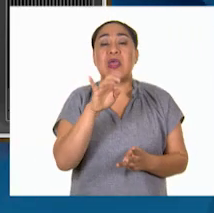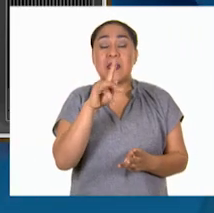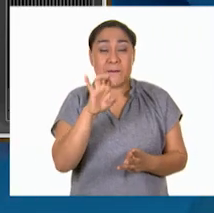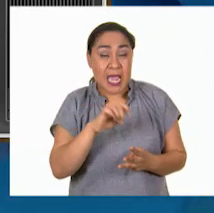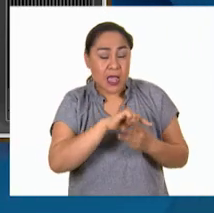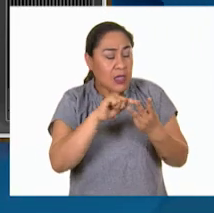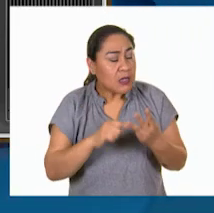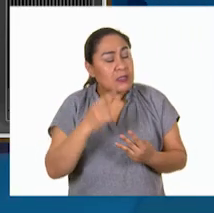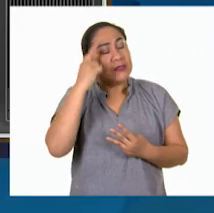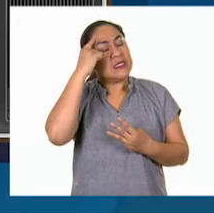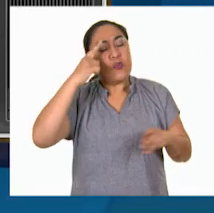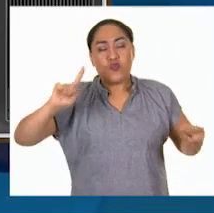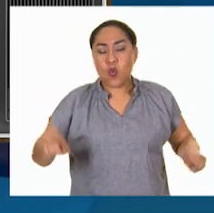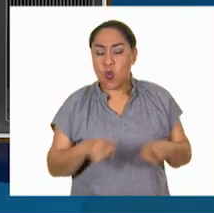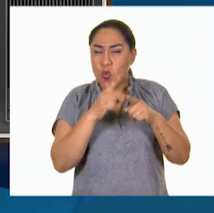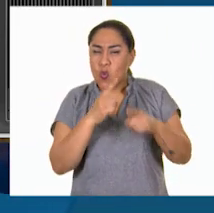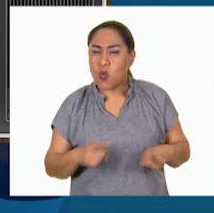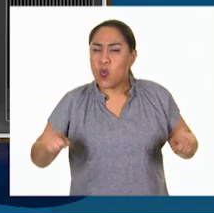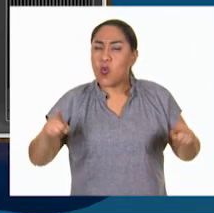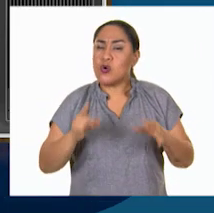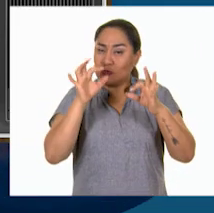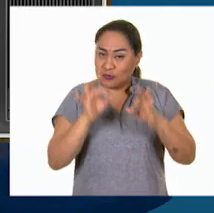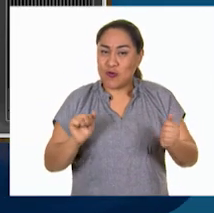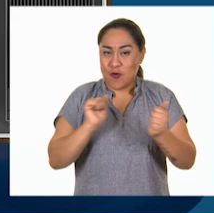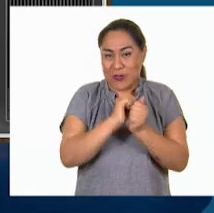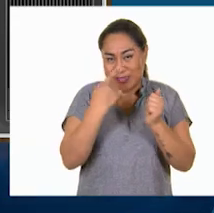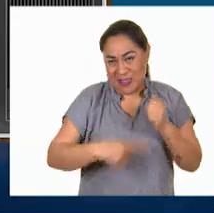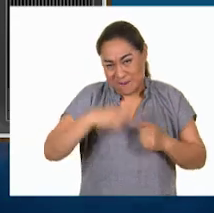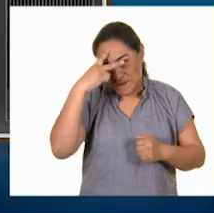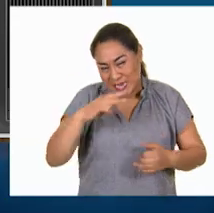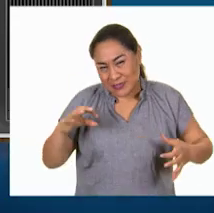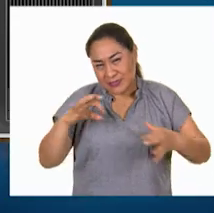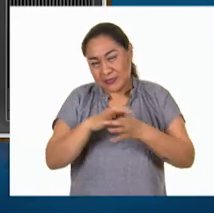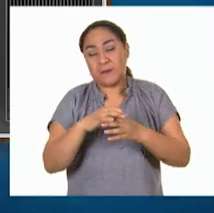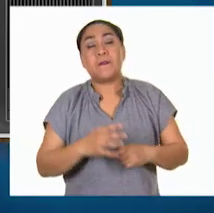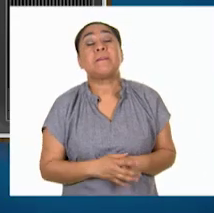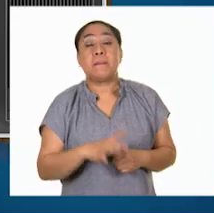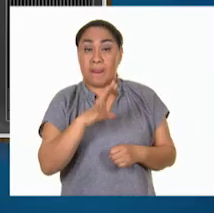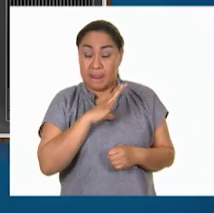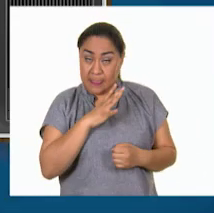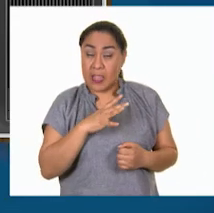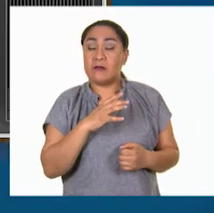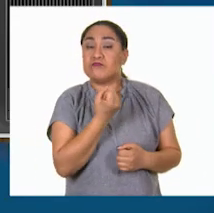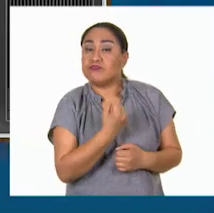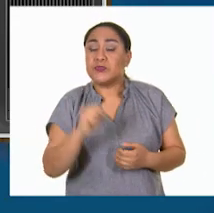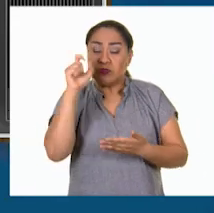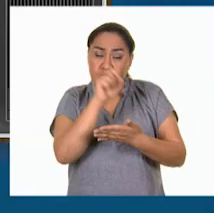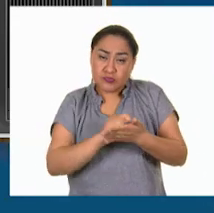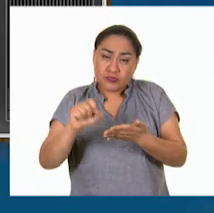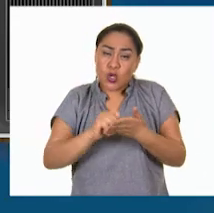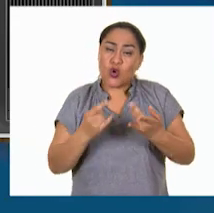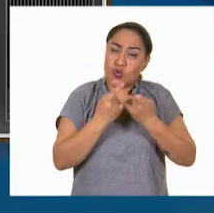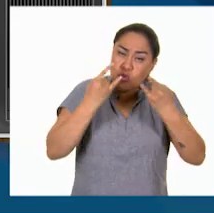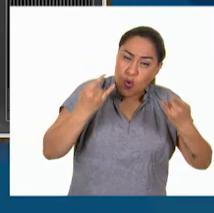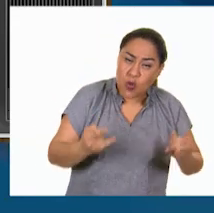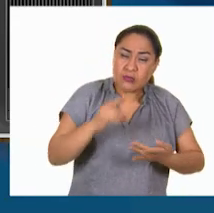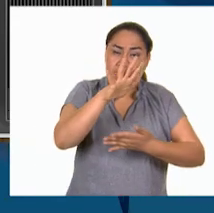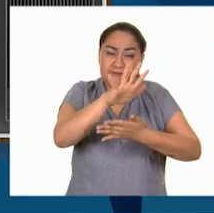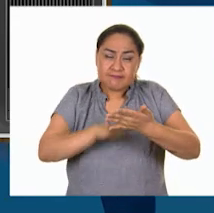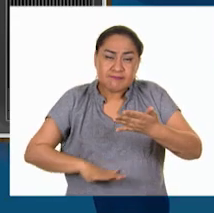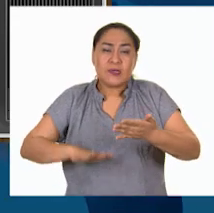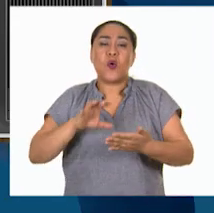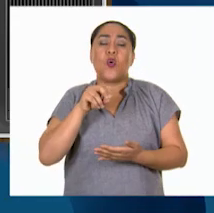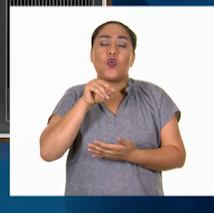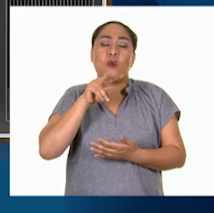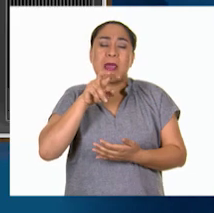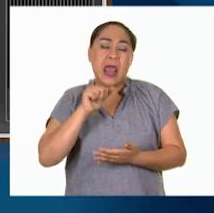buscaron crear una música con hondas raíces populares. Hubo grandes novelistas, cronistas y cuentistas como Ángel